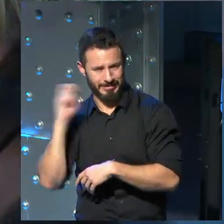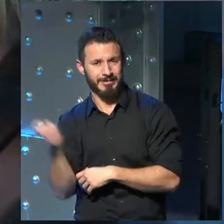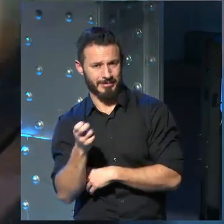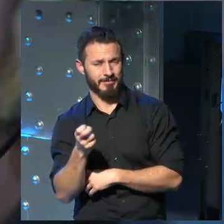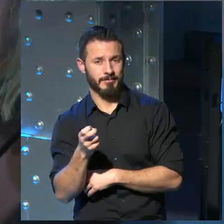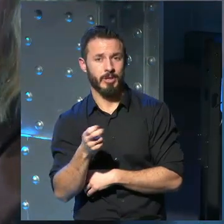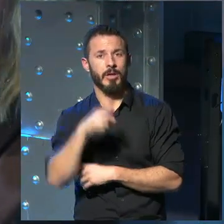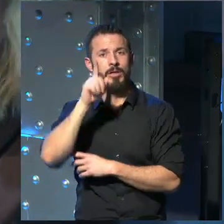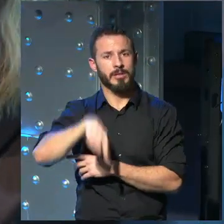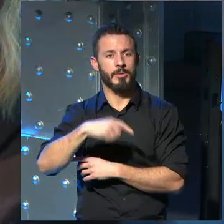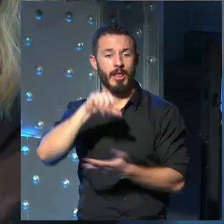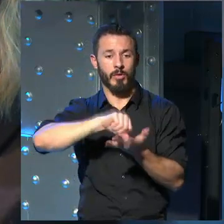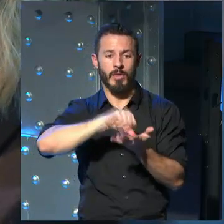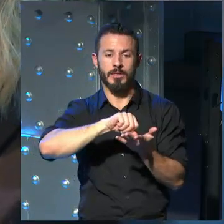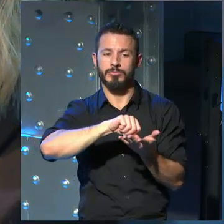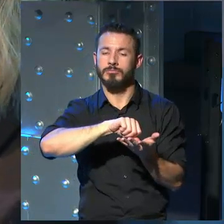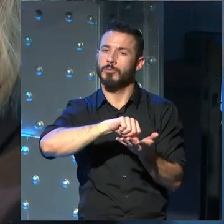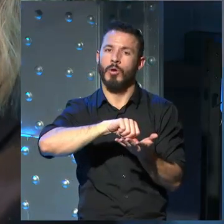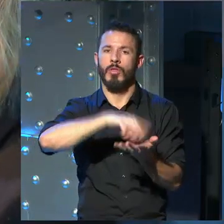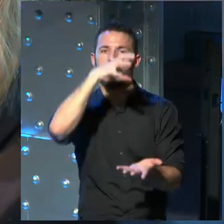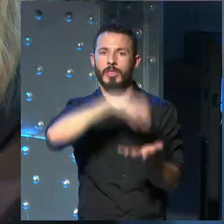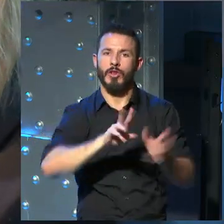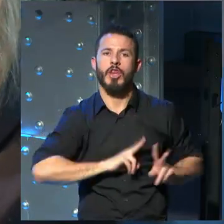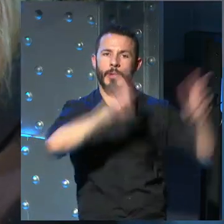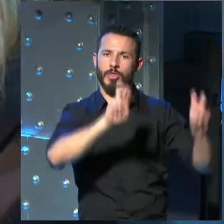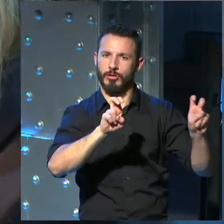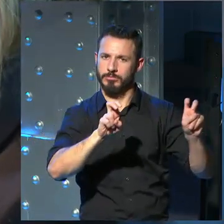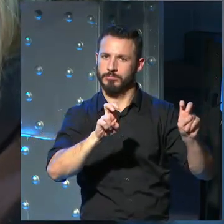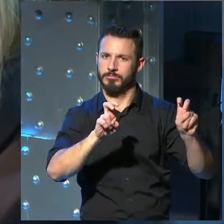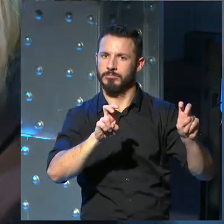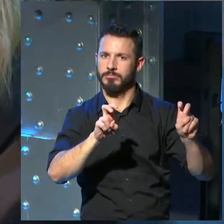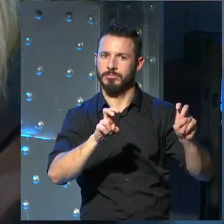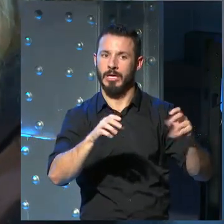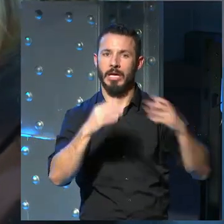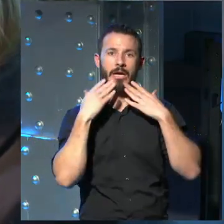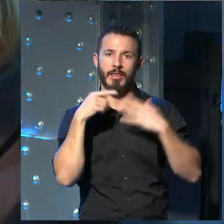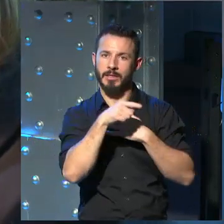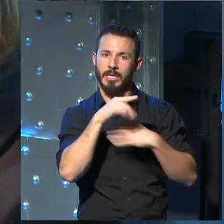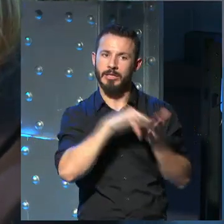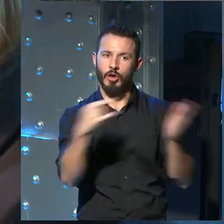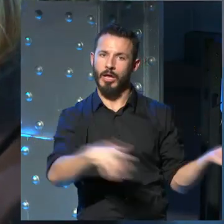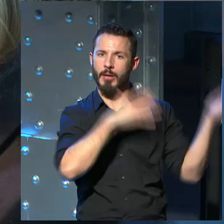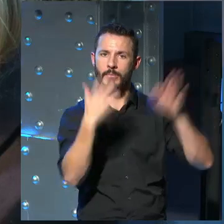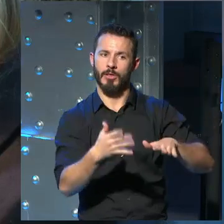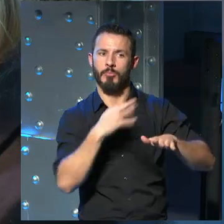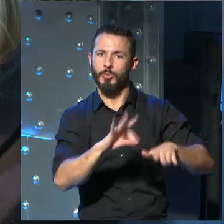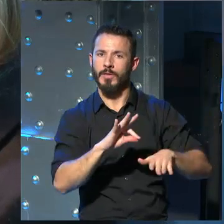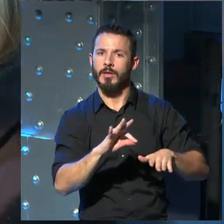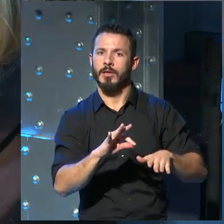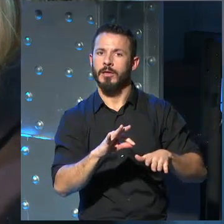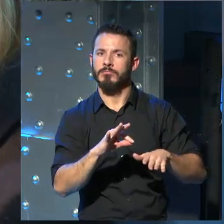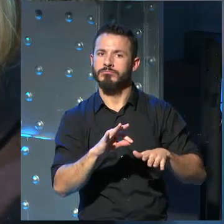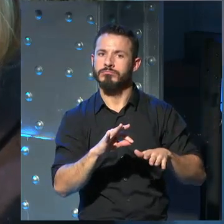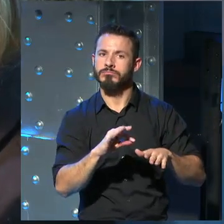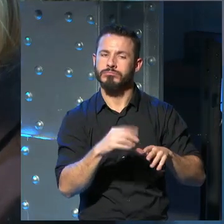pero también son centros de innovación y son centros en donde, gracias a la aplicación de la tecnología, pueden aportar mucho